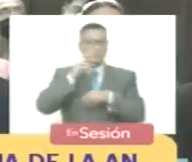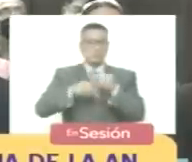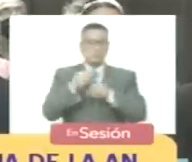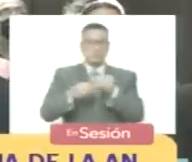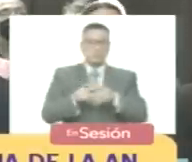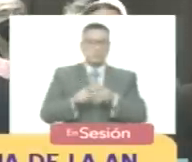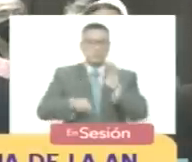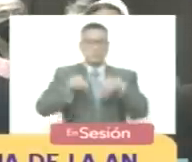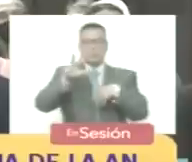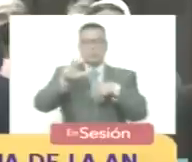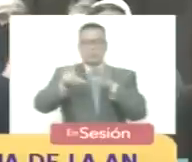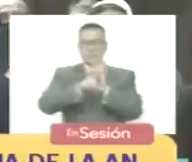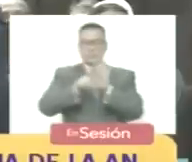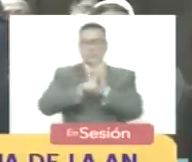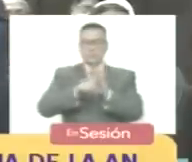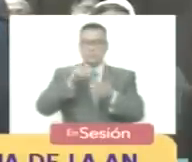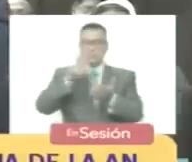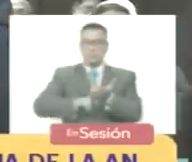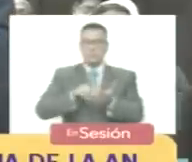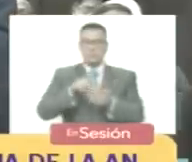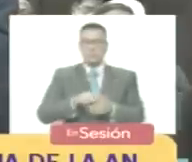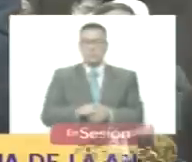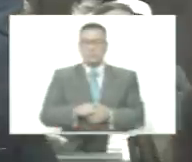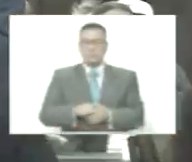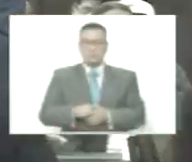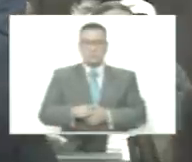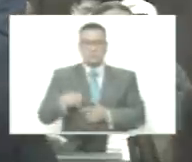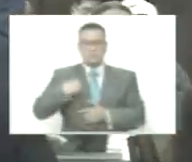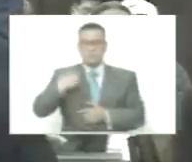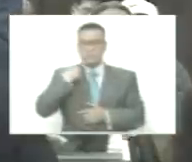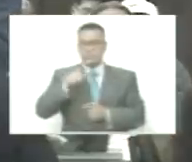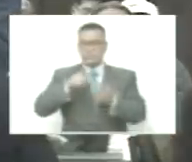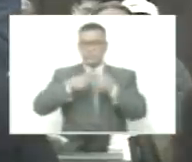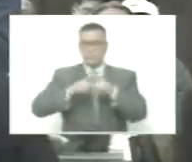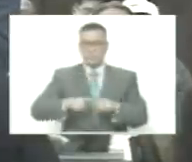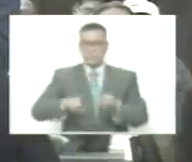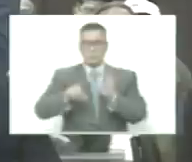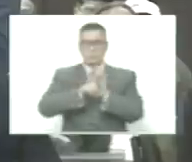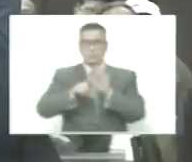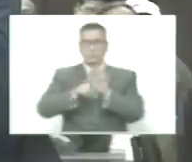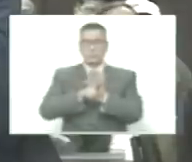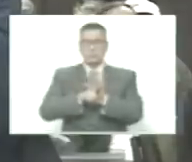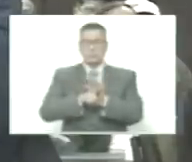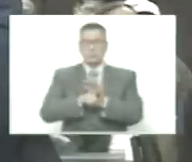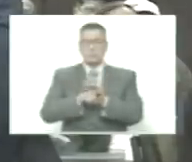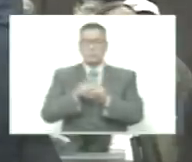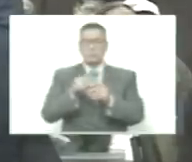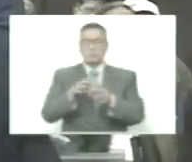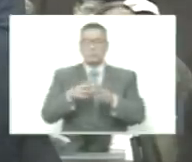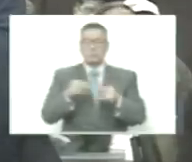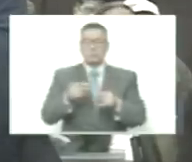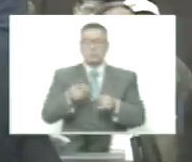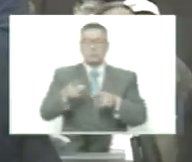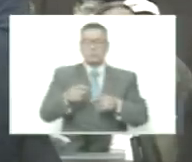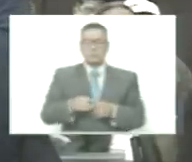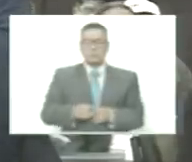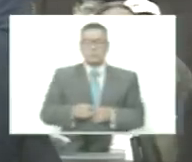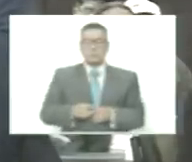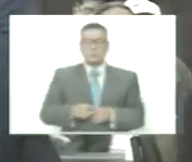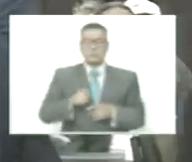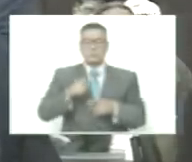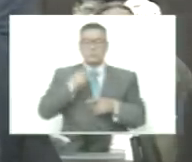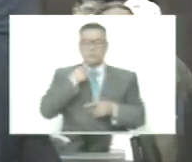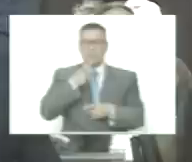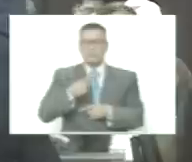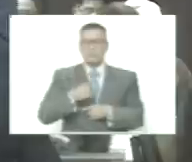sancionamos 13 leyes, que no dice el número de leyes, la calidad de las mismas, como lo